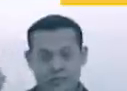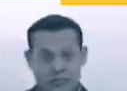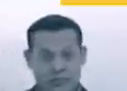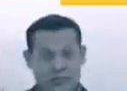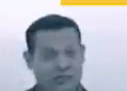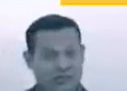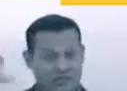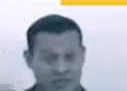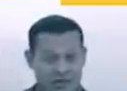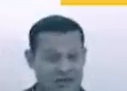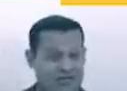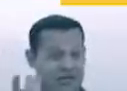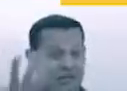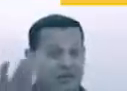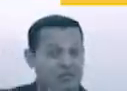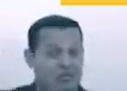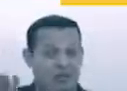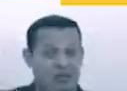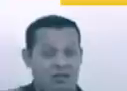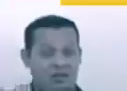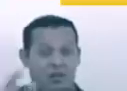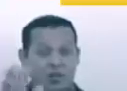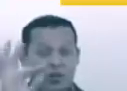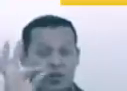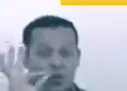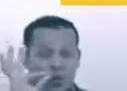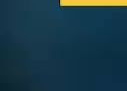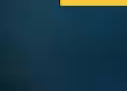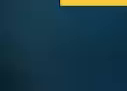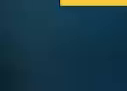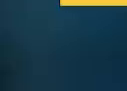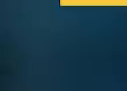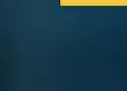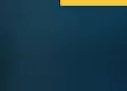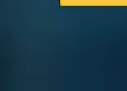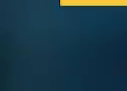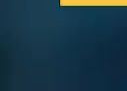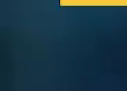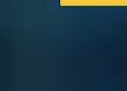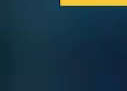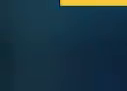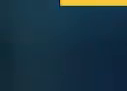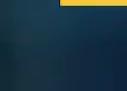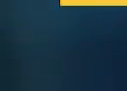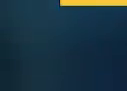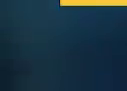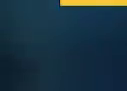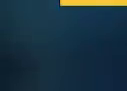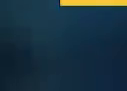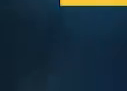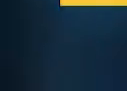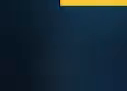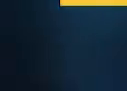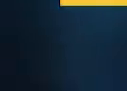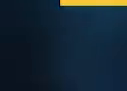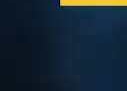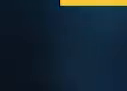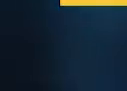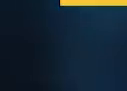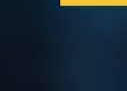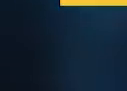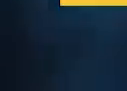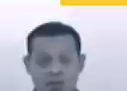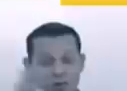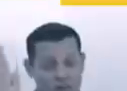de la mala hierba, porque parece que lo que fuman antes de venir a hablar estas cosas demuestra que realmente están en lo insensato y no entienden lo que está pasando en